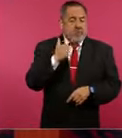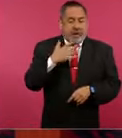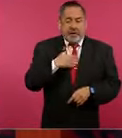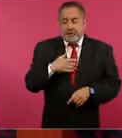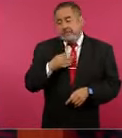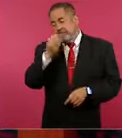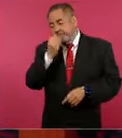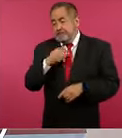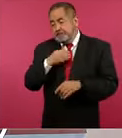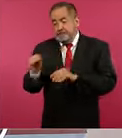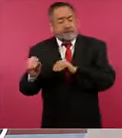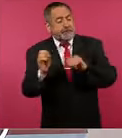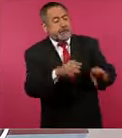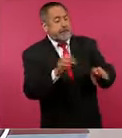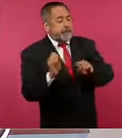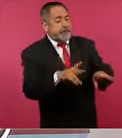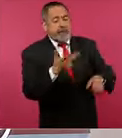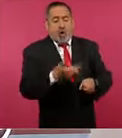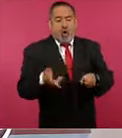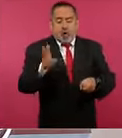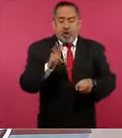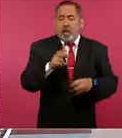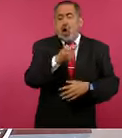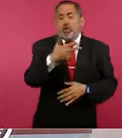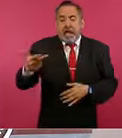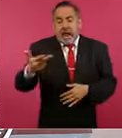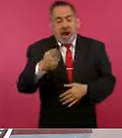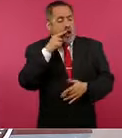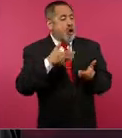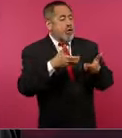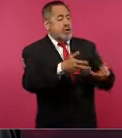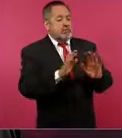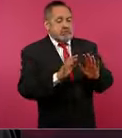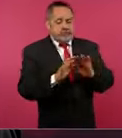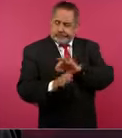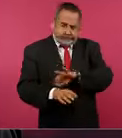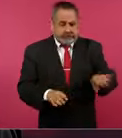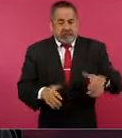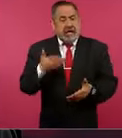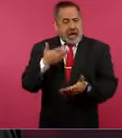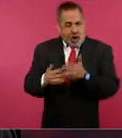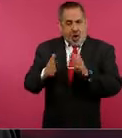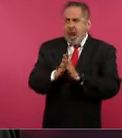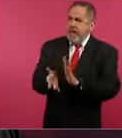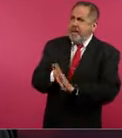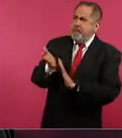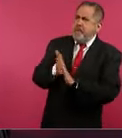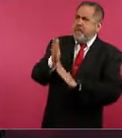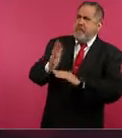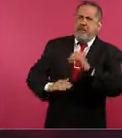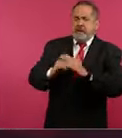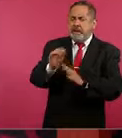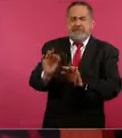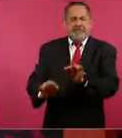hospedaban en hoteles, en la intemperie. Ahora, pues vamos a